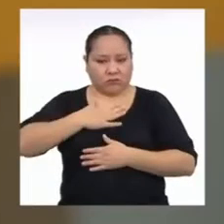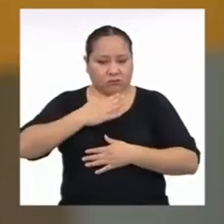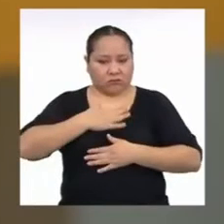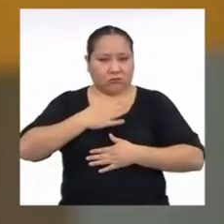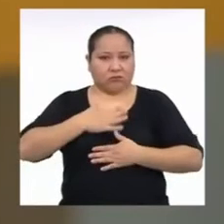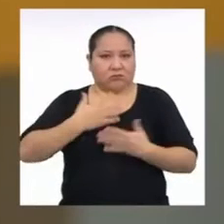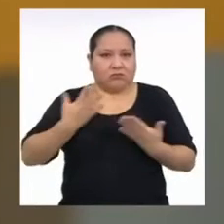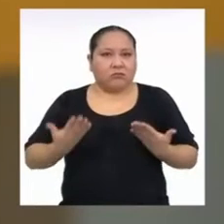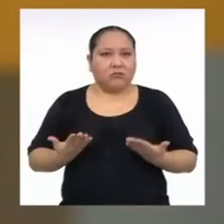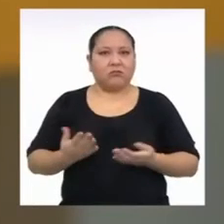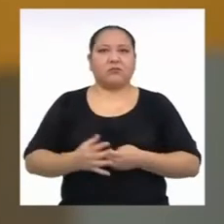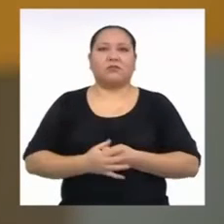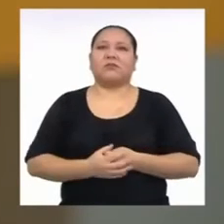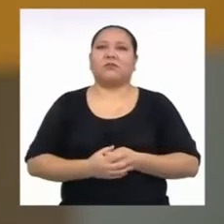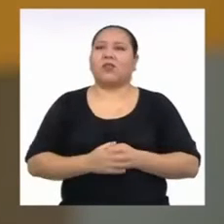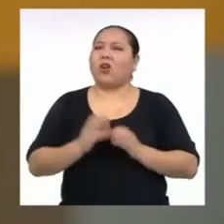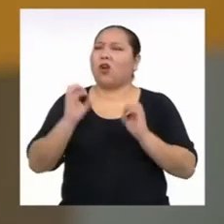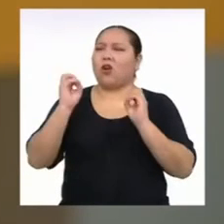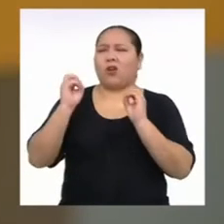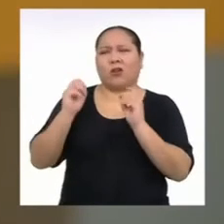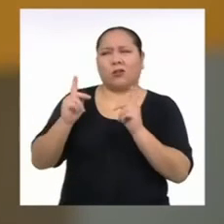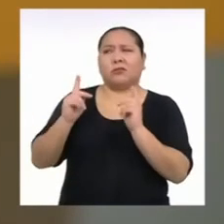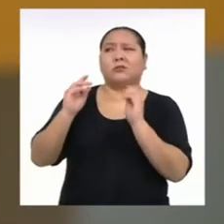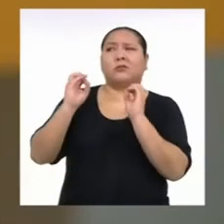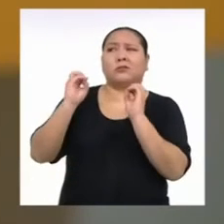física. Ok,